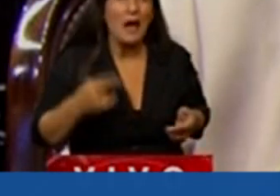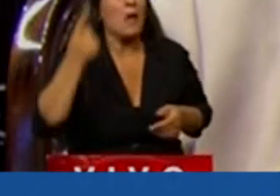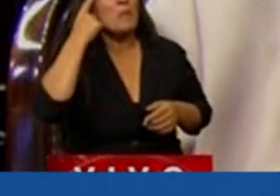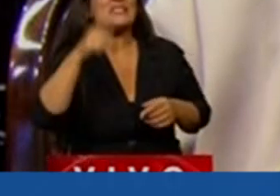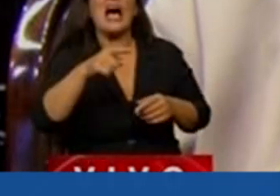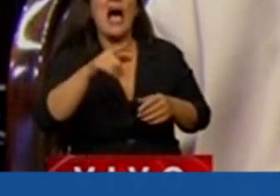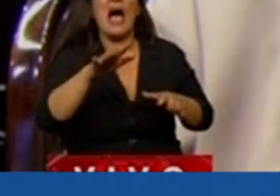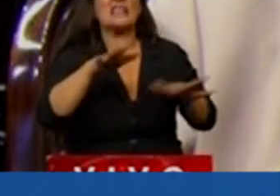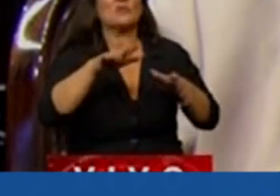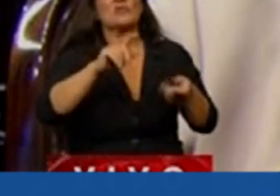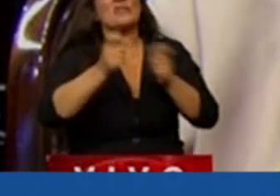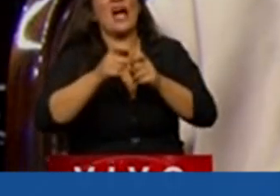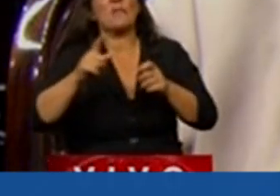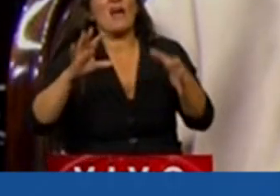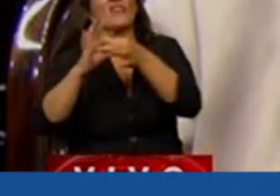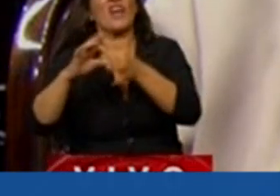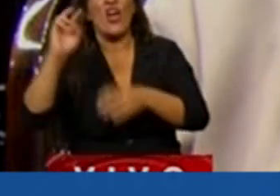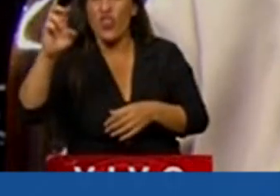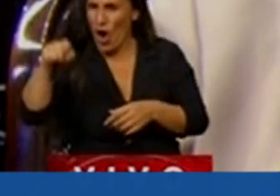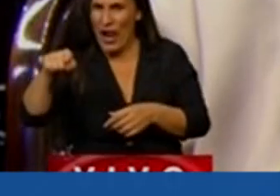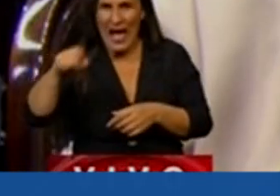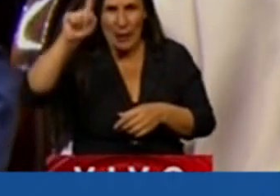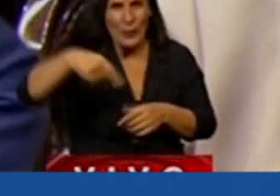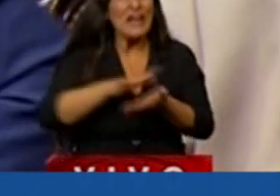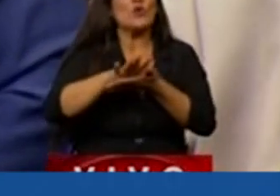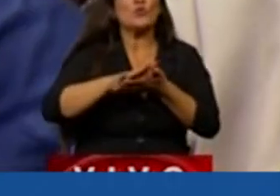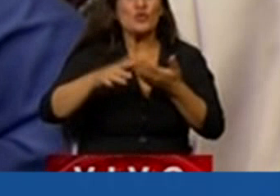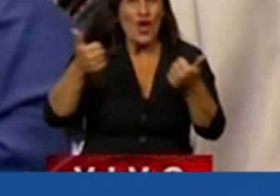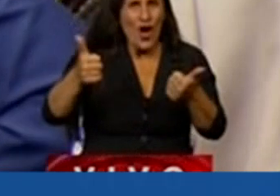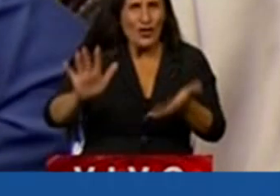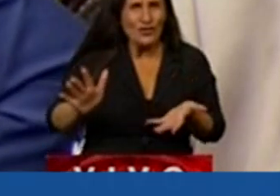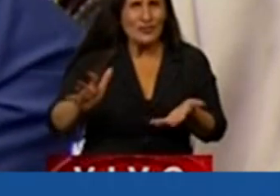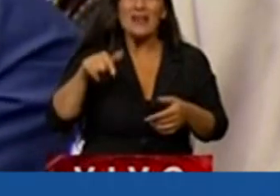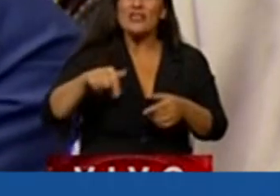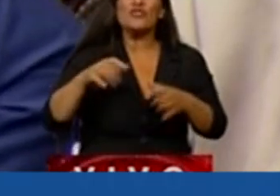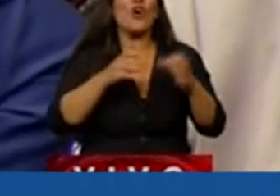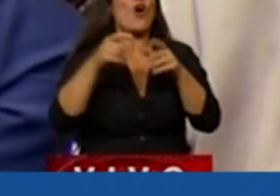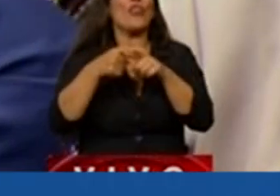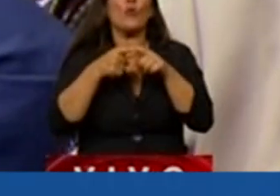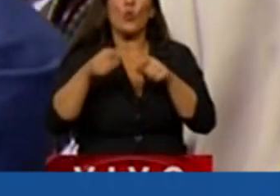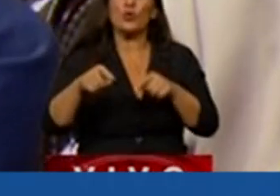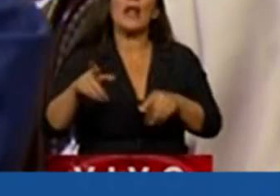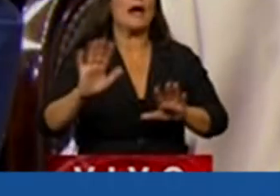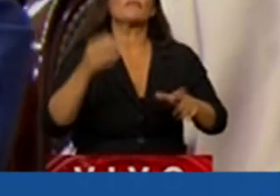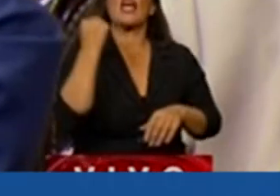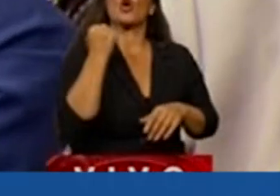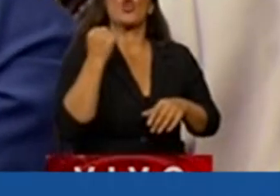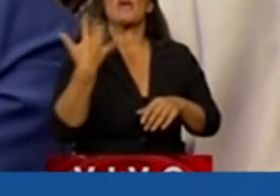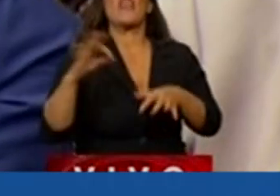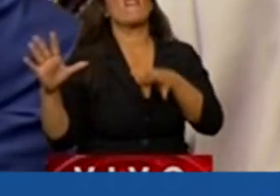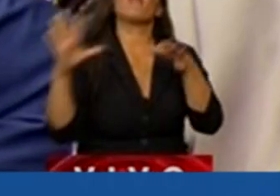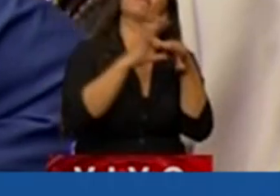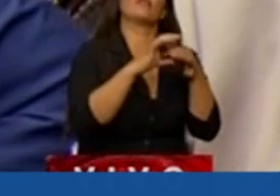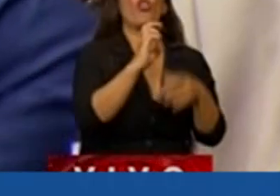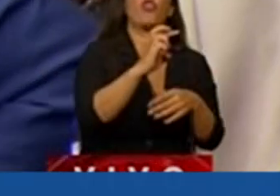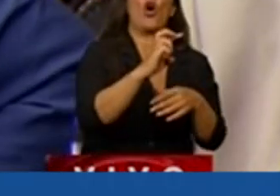sistema monetario y financiero argentino es la solución. Porque eso es lo que se está discutiendo. Dolaricemos la economía argentina.